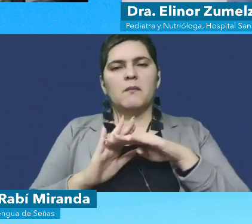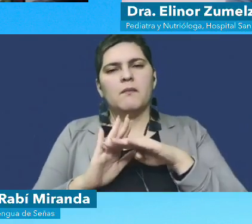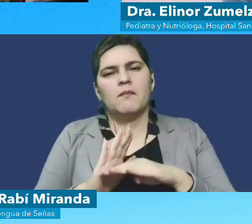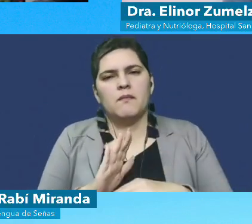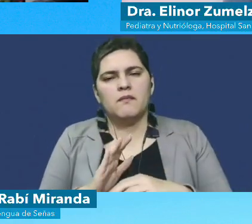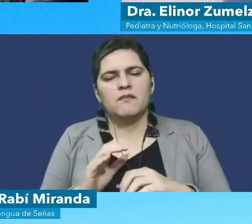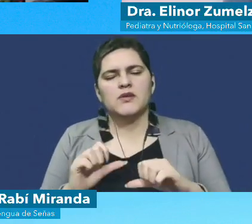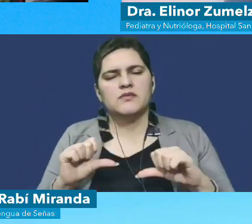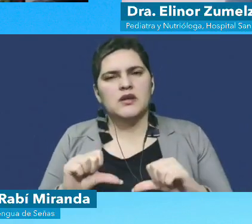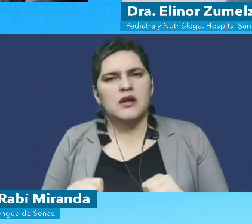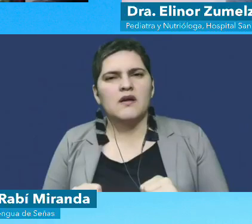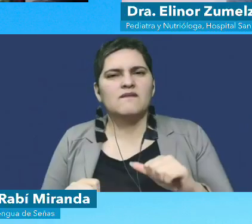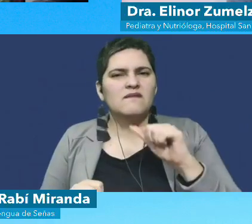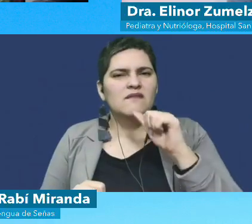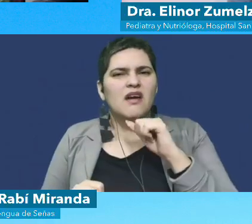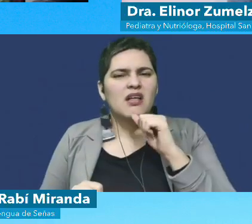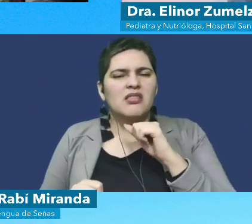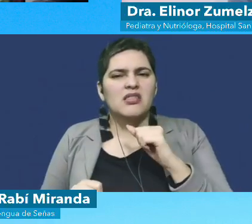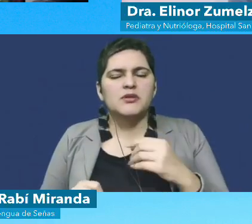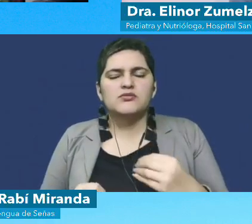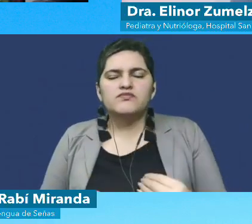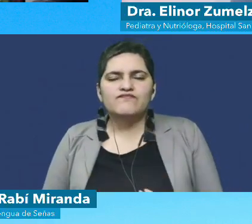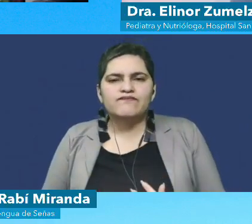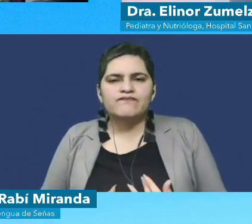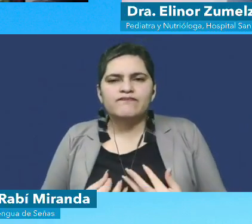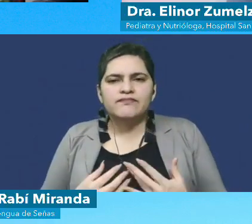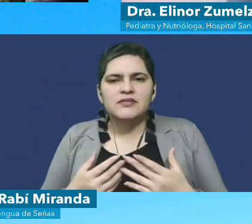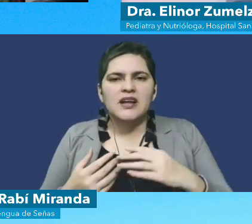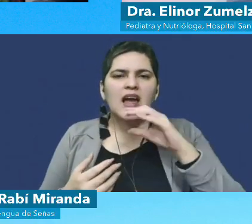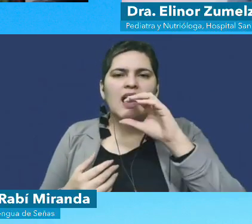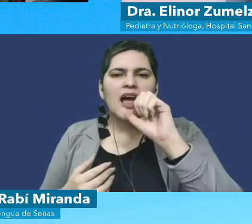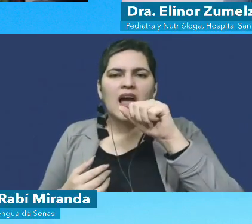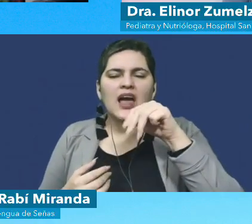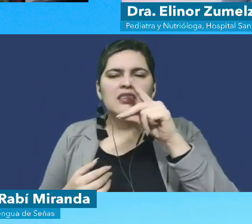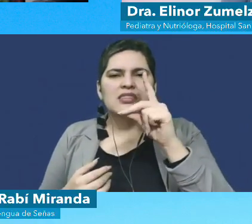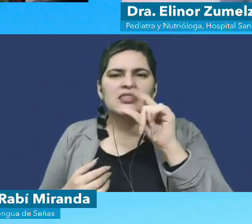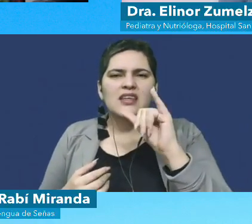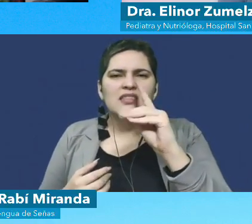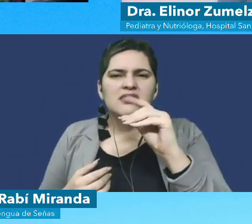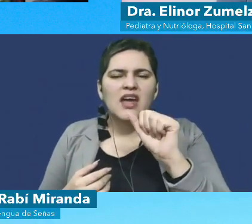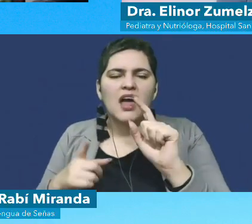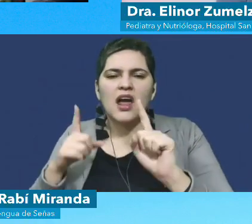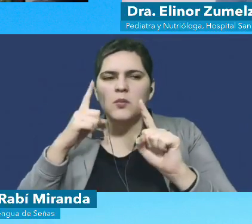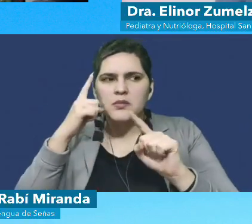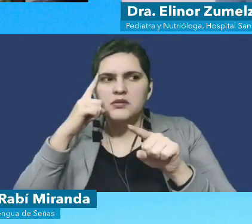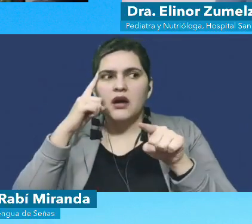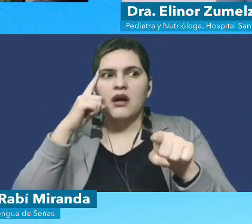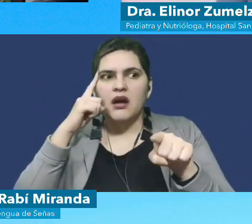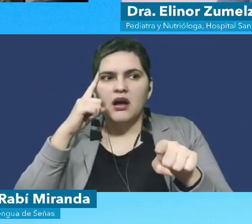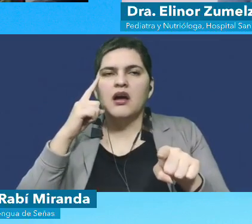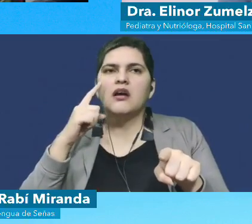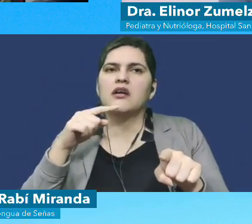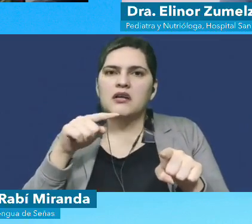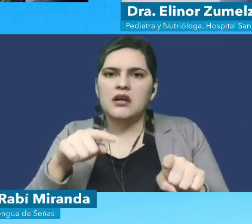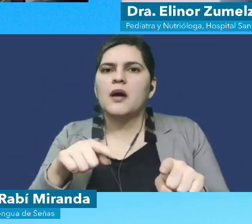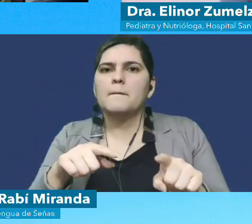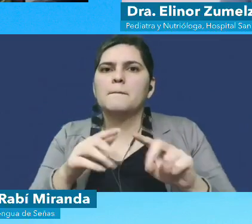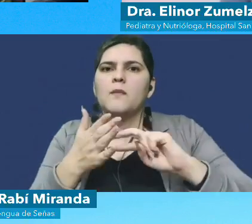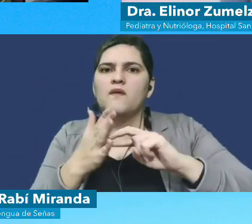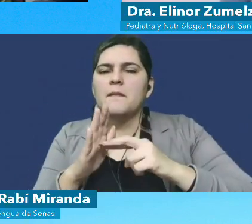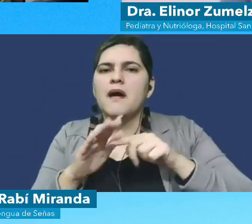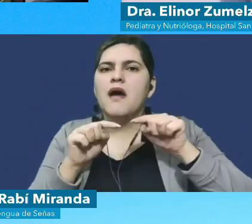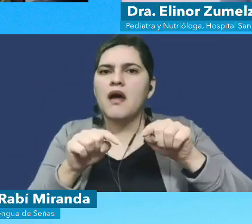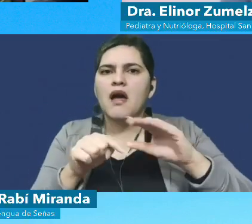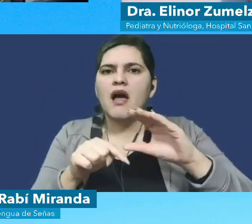contaminados por dentro con la cándida, ¿ya? Y se le echó la culpa a la cándida por alguna de estas alteraciones, pero la relación es baja, entonces